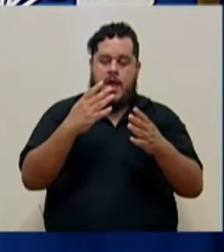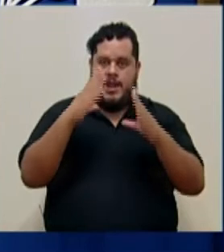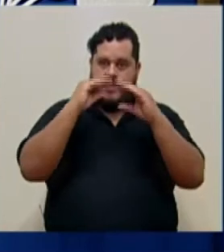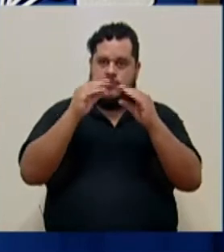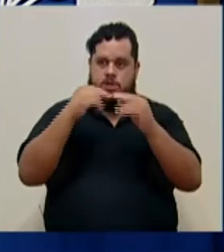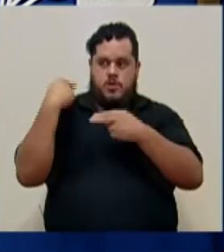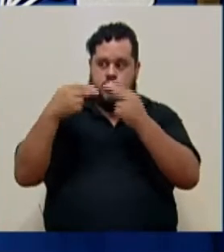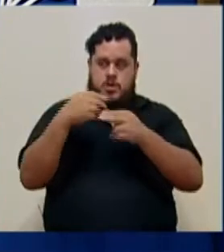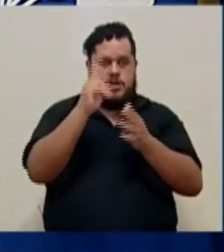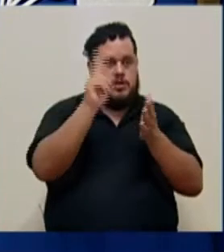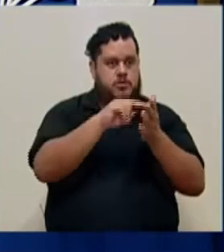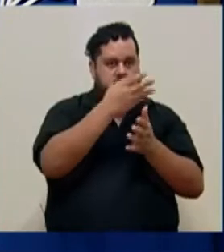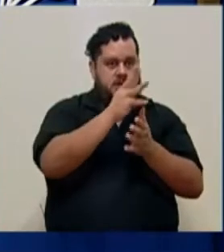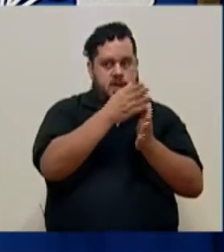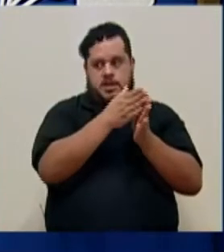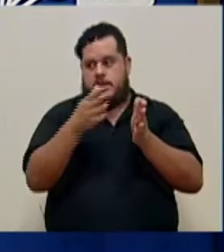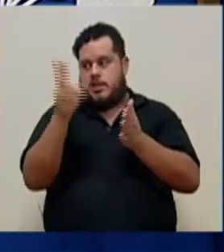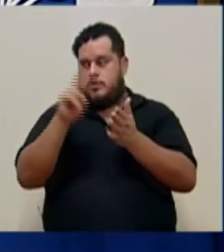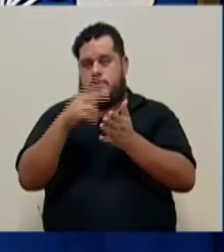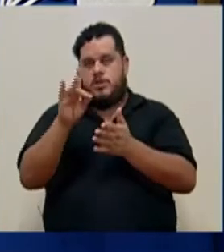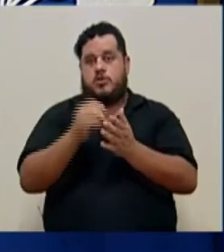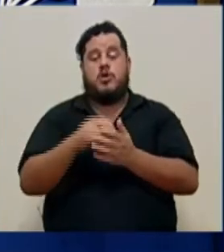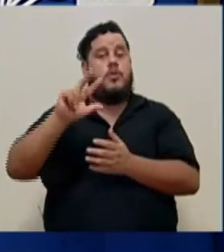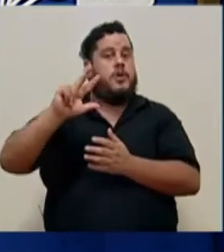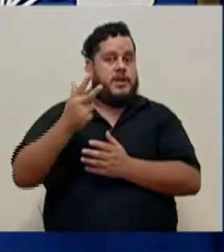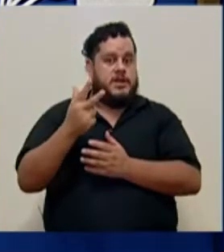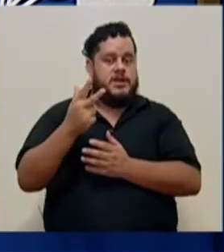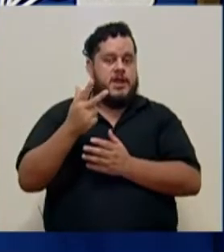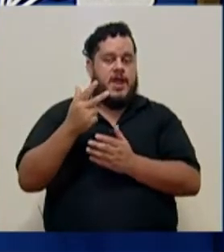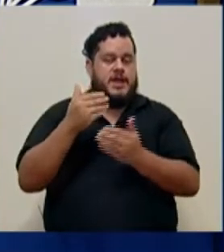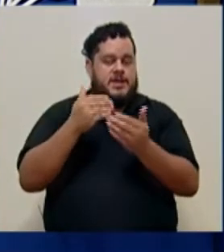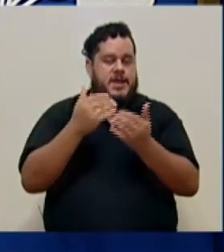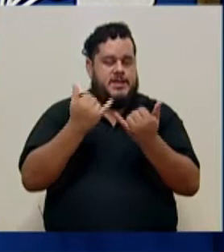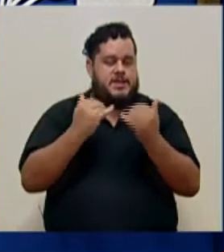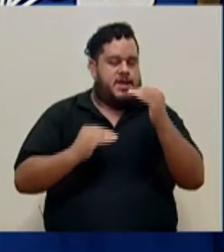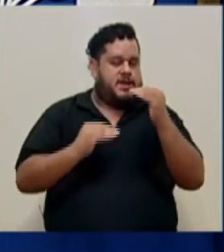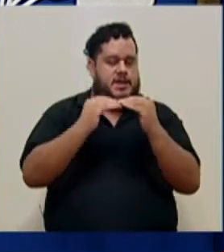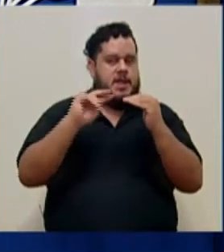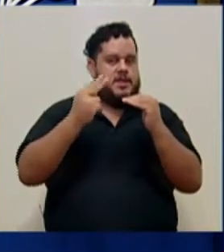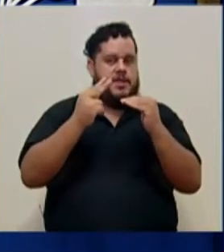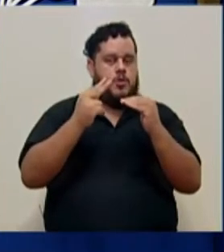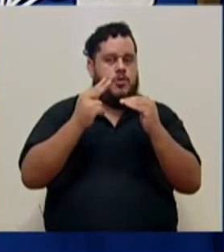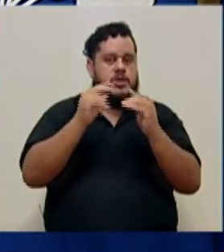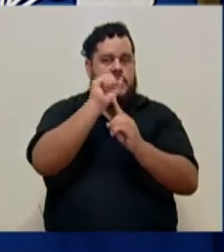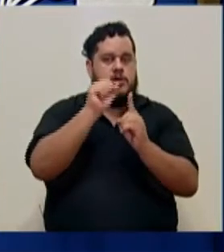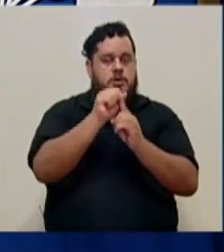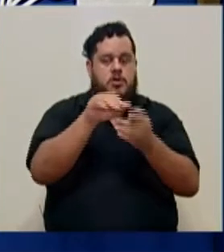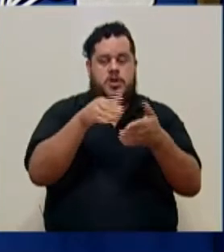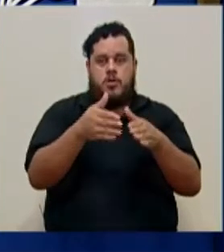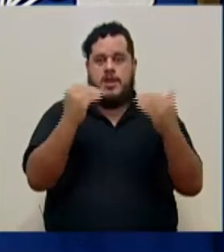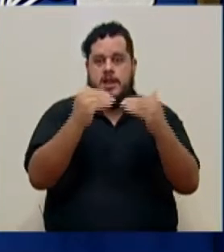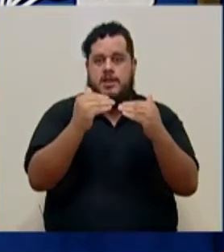del 2016 al 2018, como la tercera y casi ya alcanzando segunda causa de muerte a